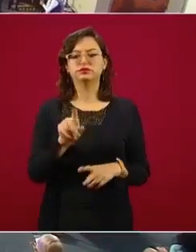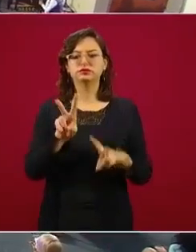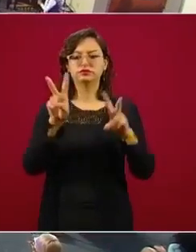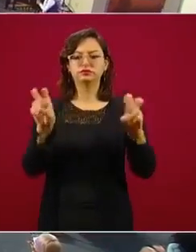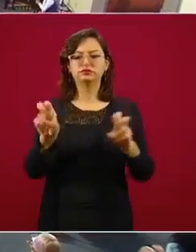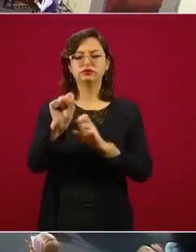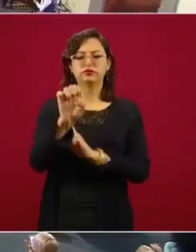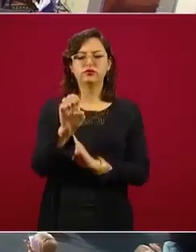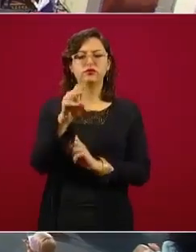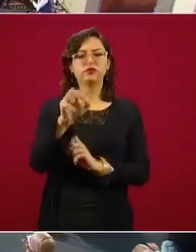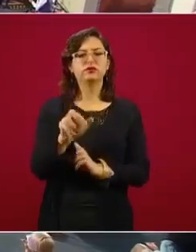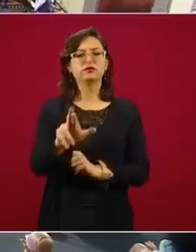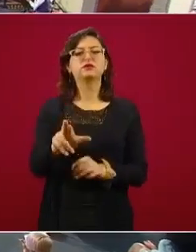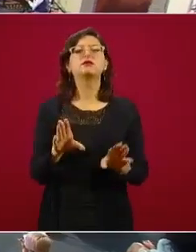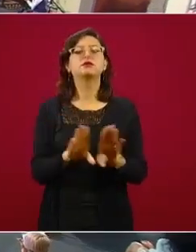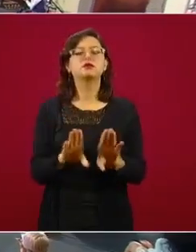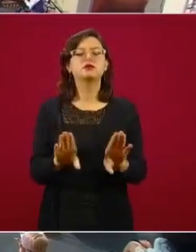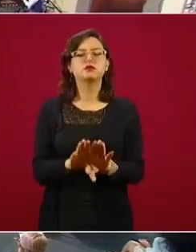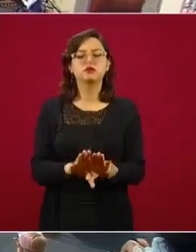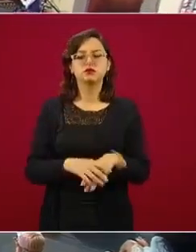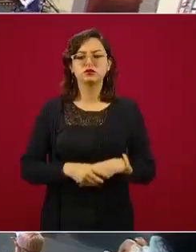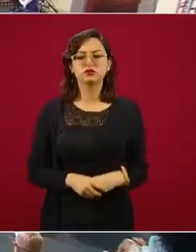Sí.